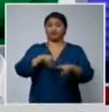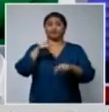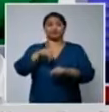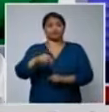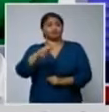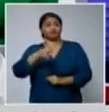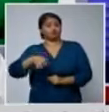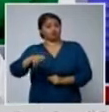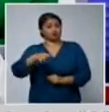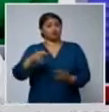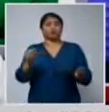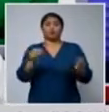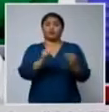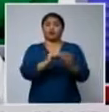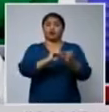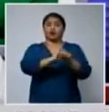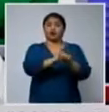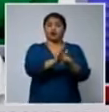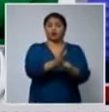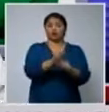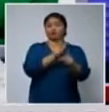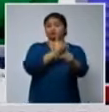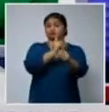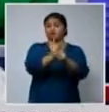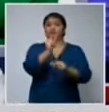contacto de un caso positivo ya diagnosticado